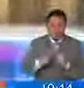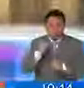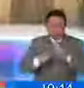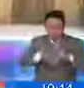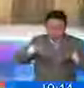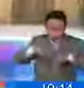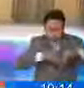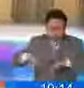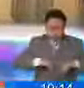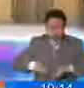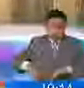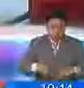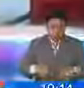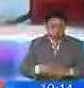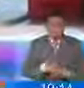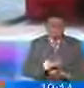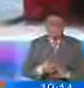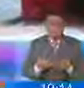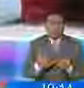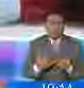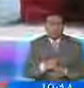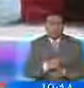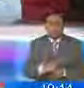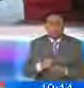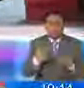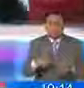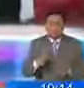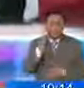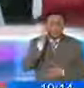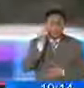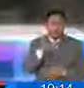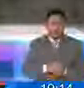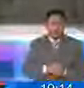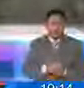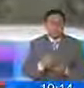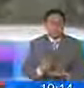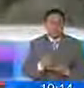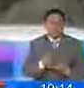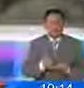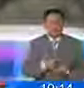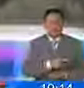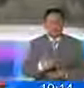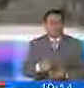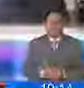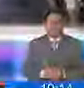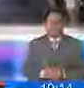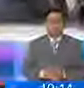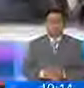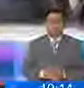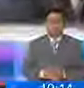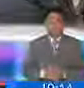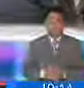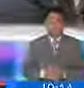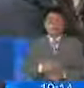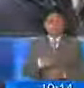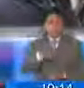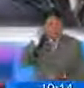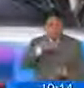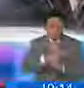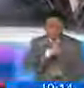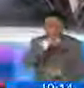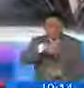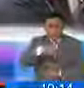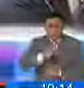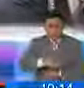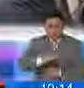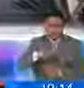metropolitana y el cuerpo de bomberos, ahora incluso se cuentan experiencias enriquecedoras del lamentable suceso. Yo recuerdo cuando nosotros llegamos, el agente de